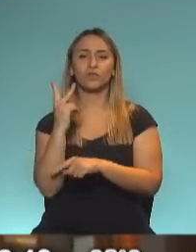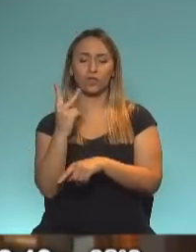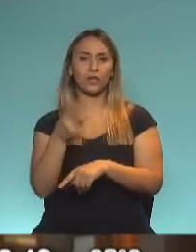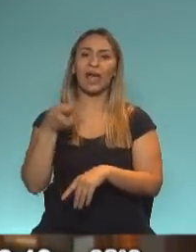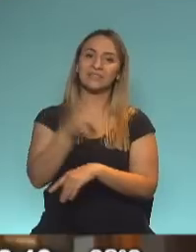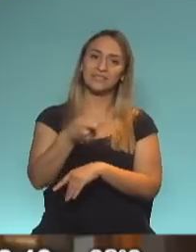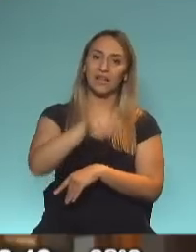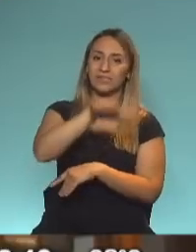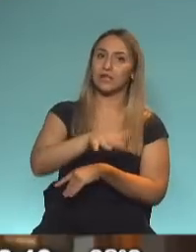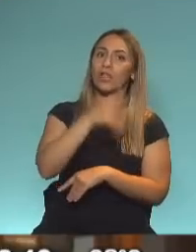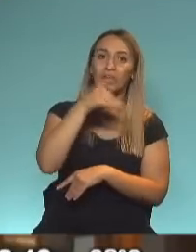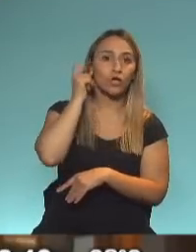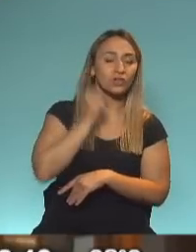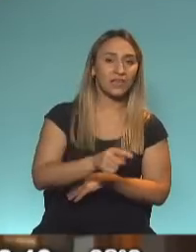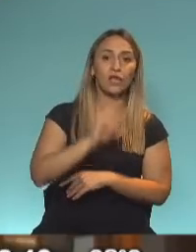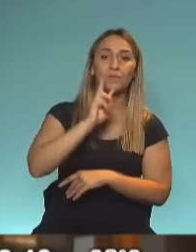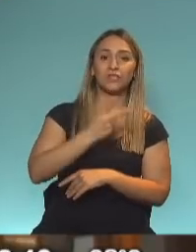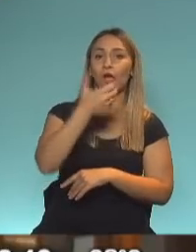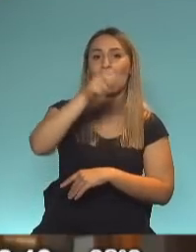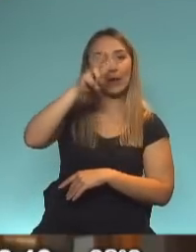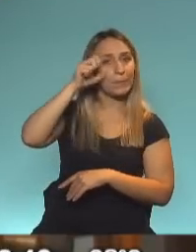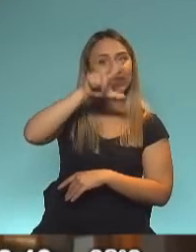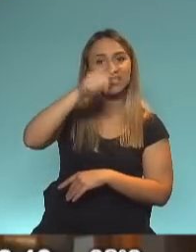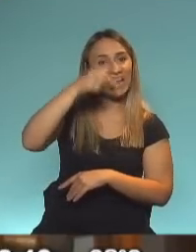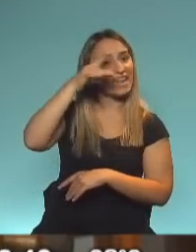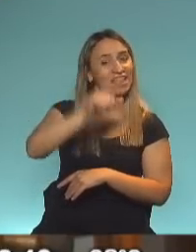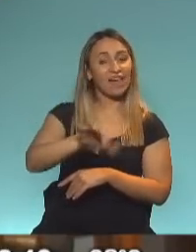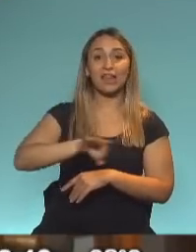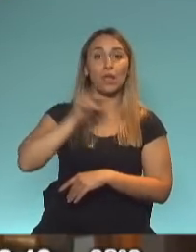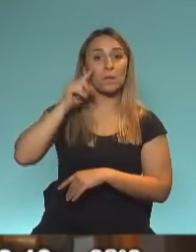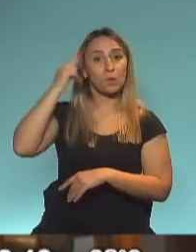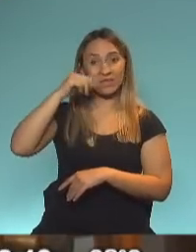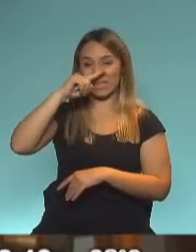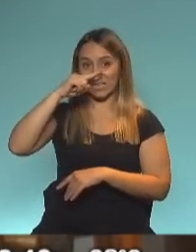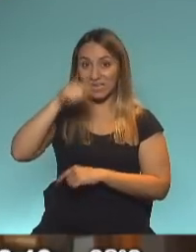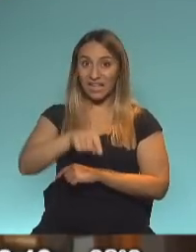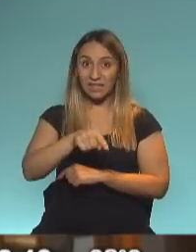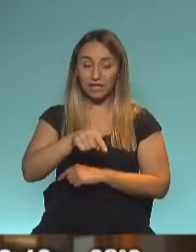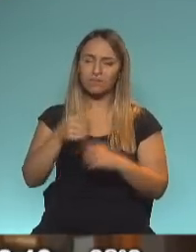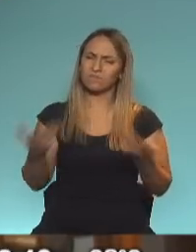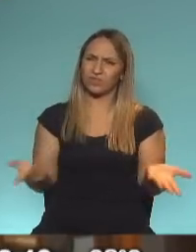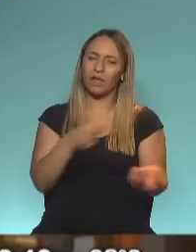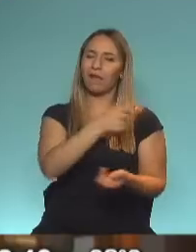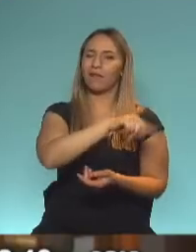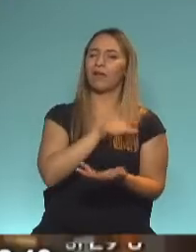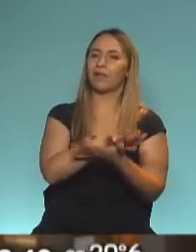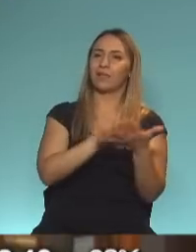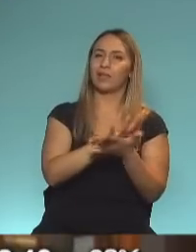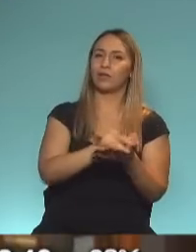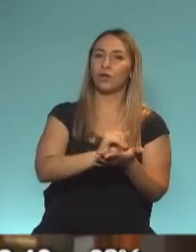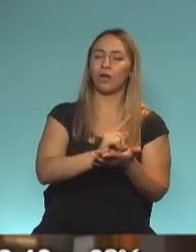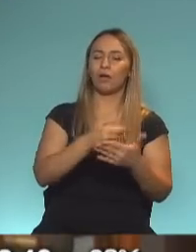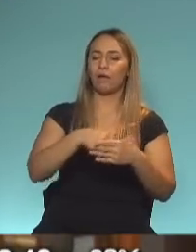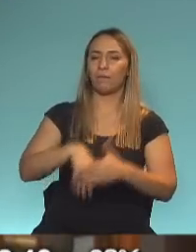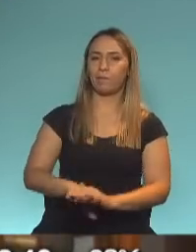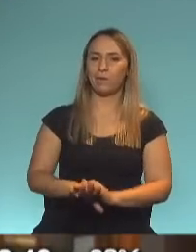un chico de 14 años de apellido Avellaneda en el año 77. Entonces, para no resolverla, la tienen pisada desde